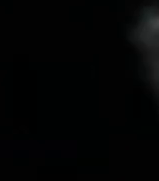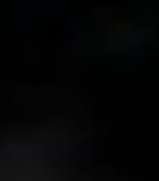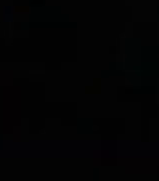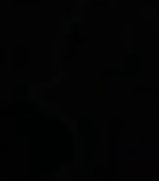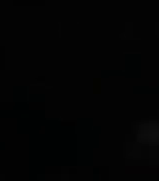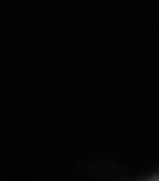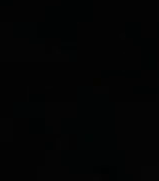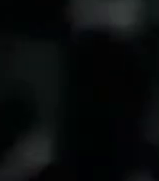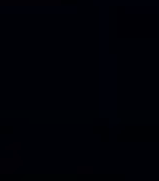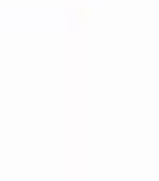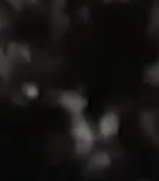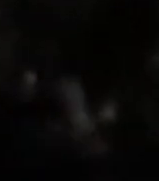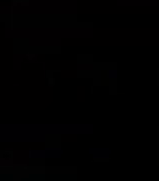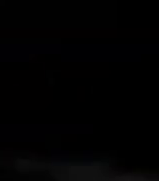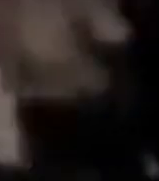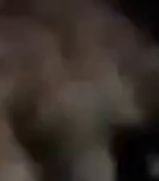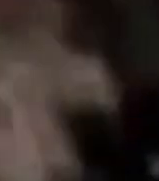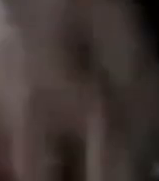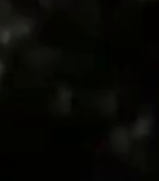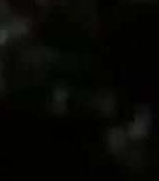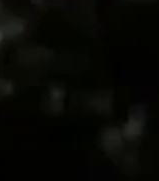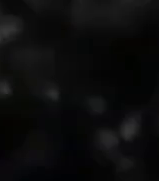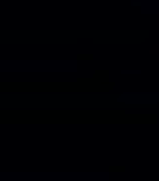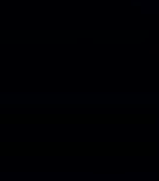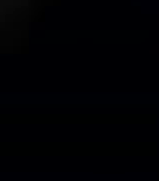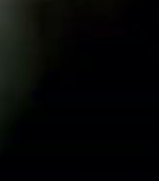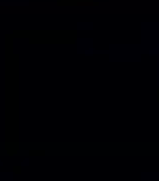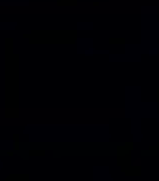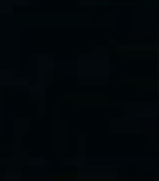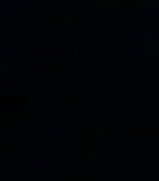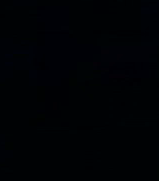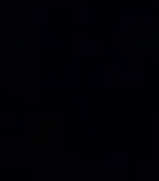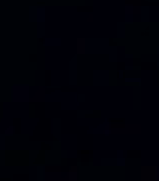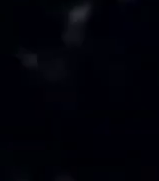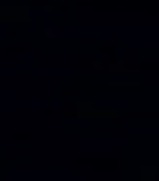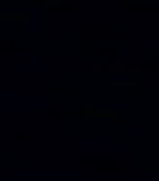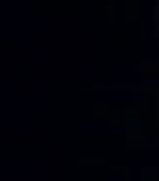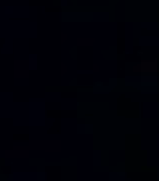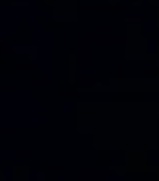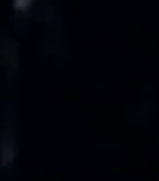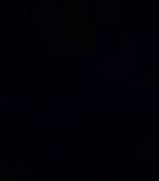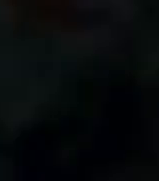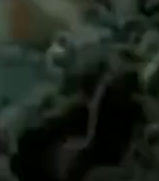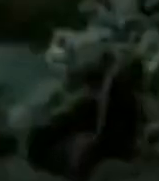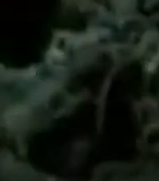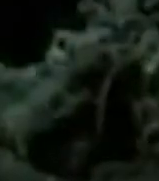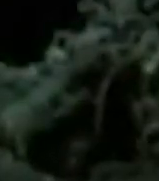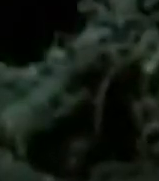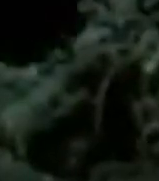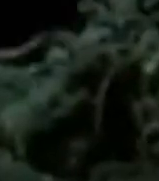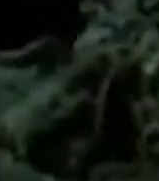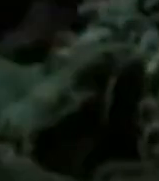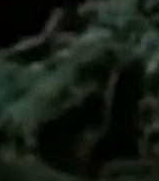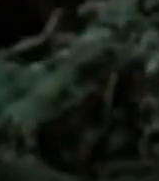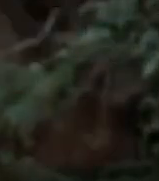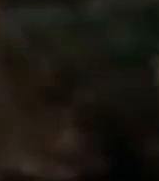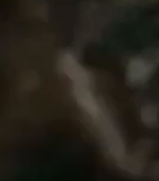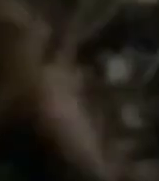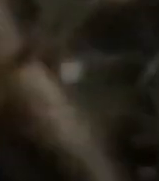unas 100.000 terminaciones nerviosas. Es considerado como el órgano más sensible de todos los integrantes del mundo